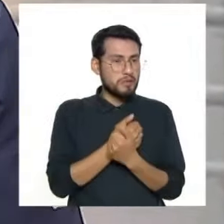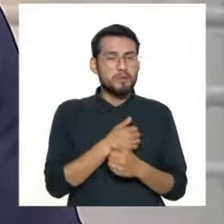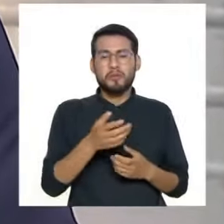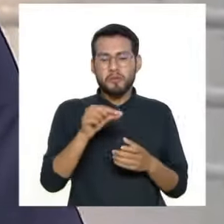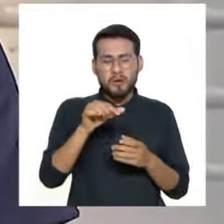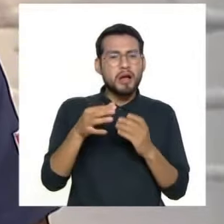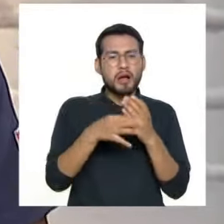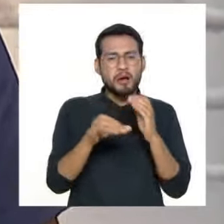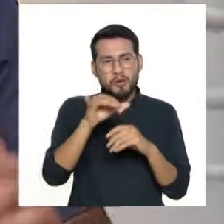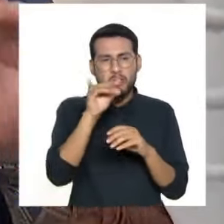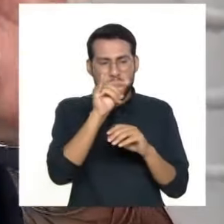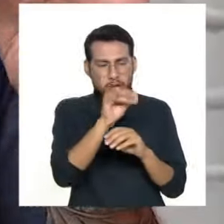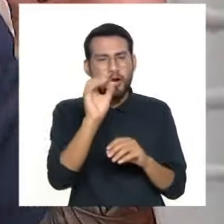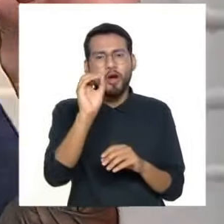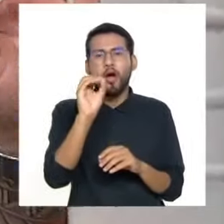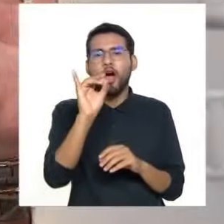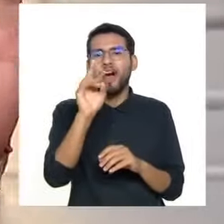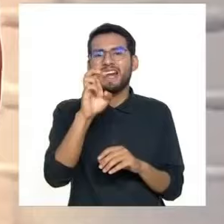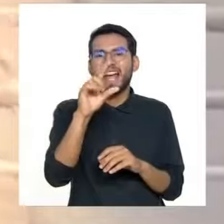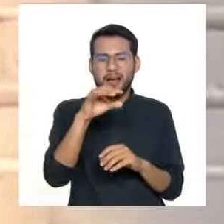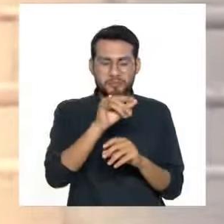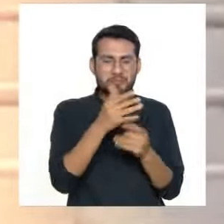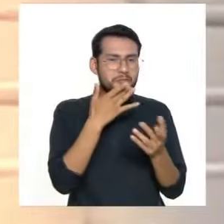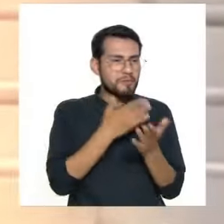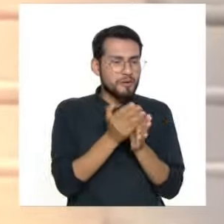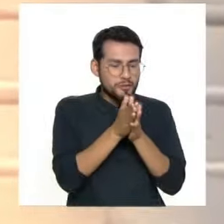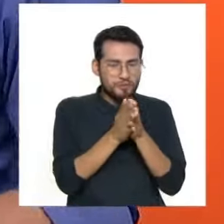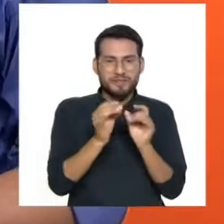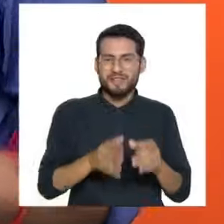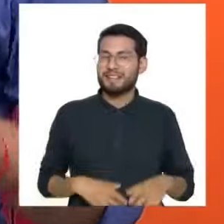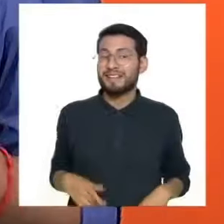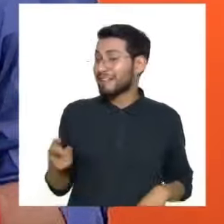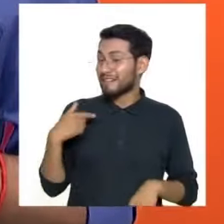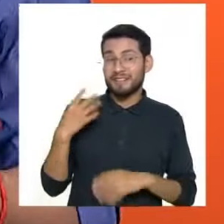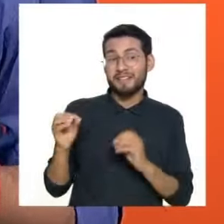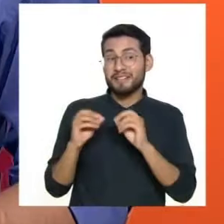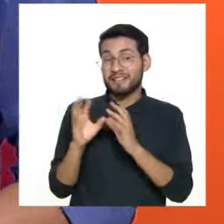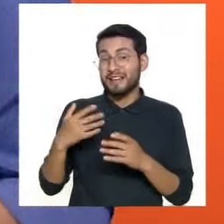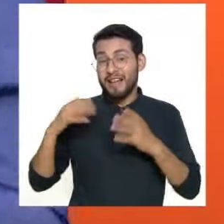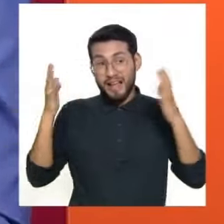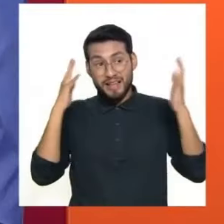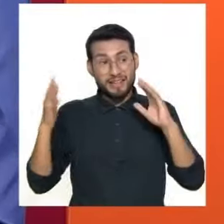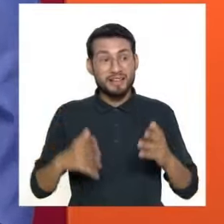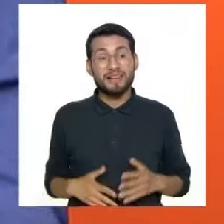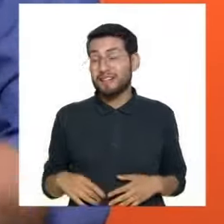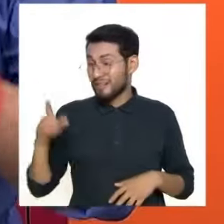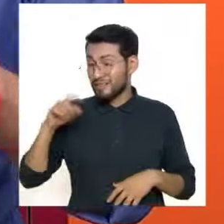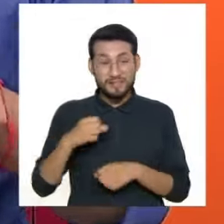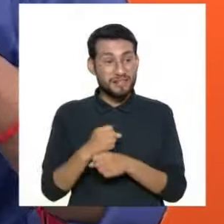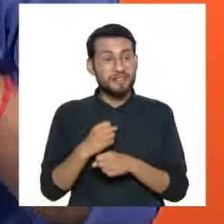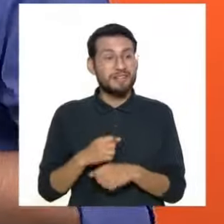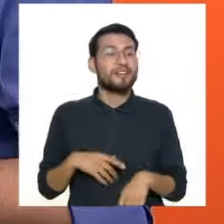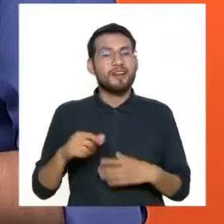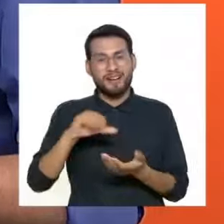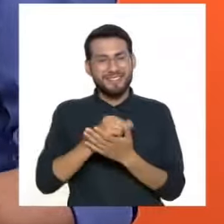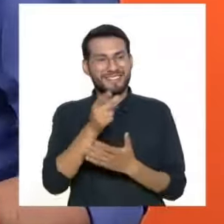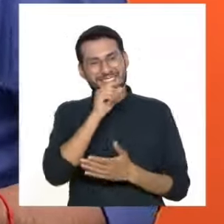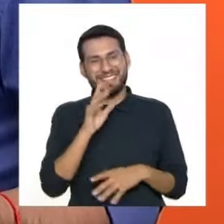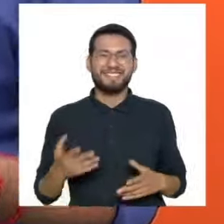chce ola orano y yo pensé que me iba decir si tienes un día atareado tienes que ha trabajo arroz